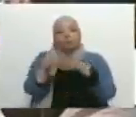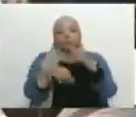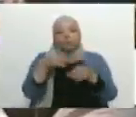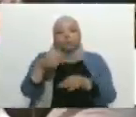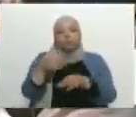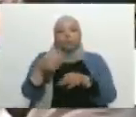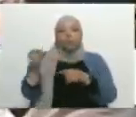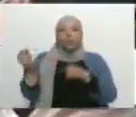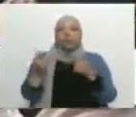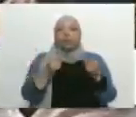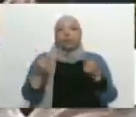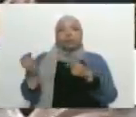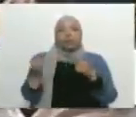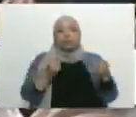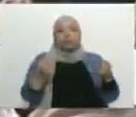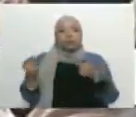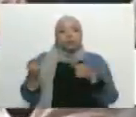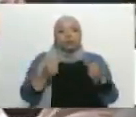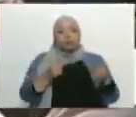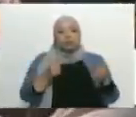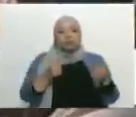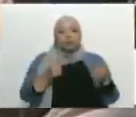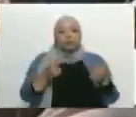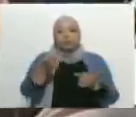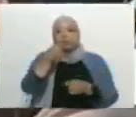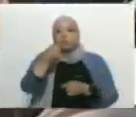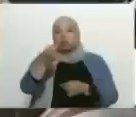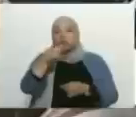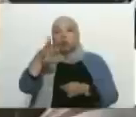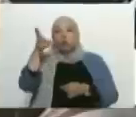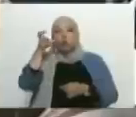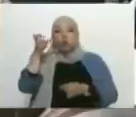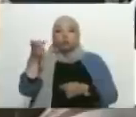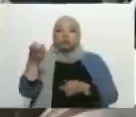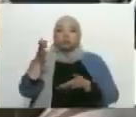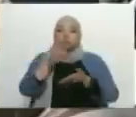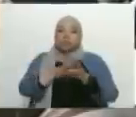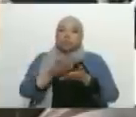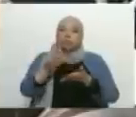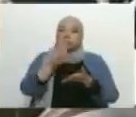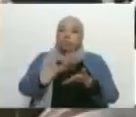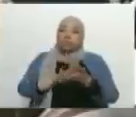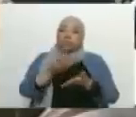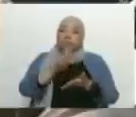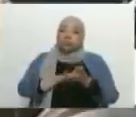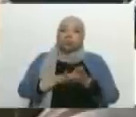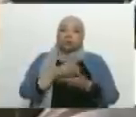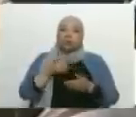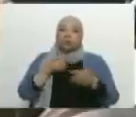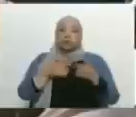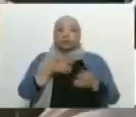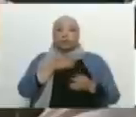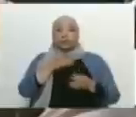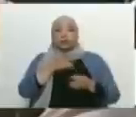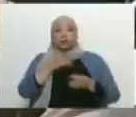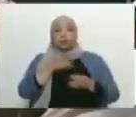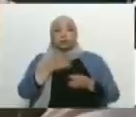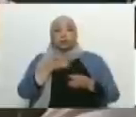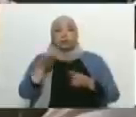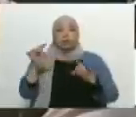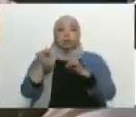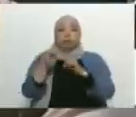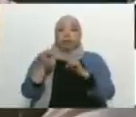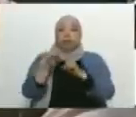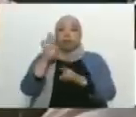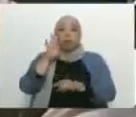haber distribuido las dosis de Irtopan para volver a escuchar y flagelar nuestros oídos con esas